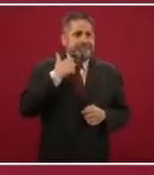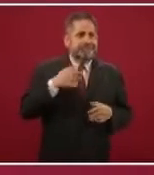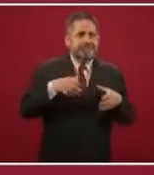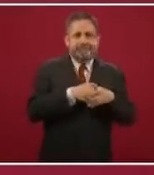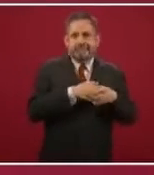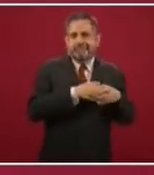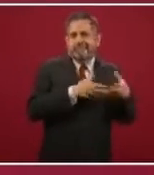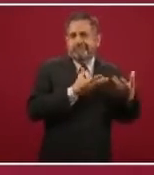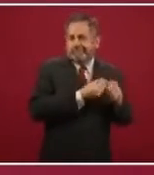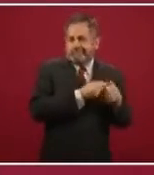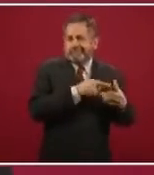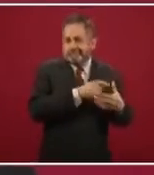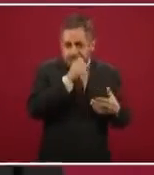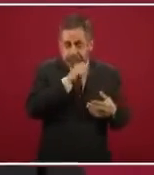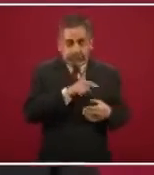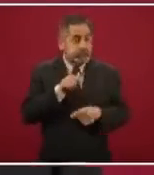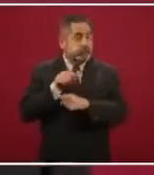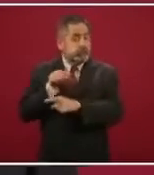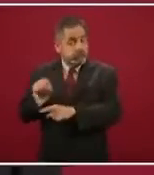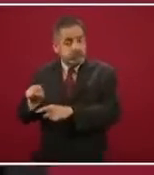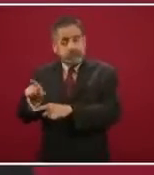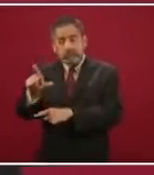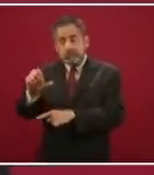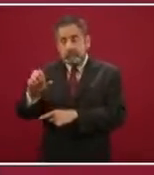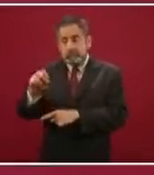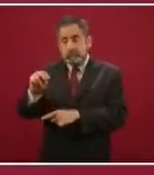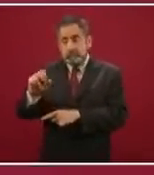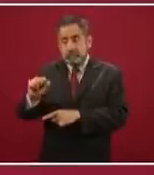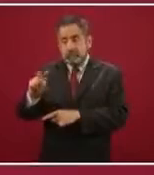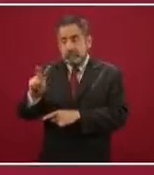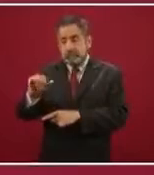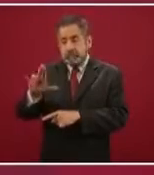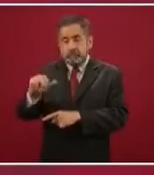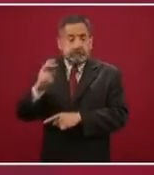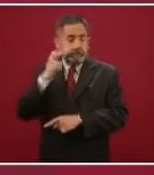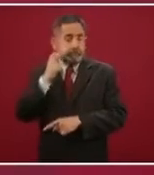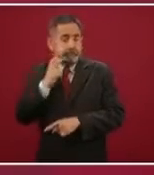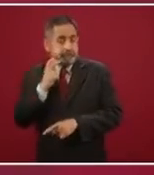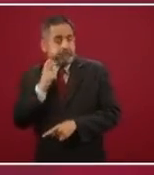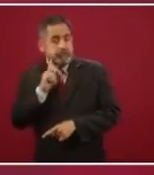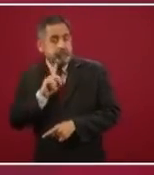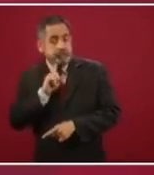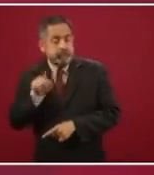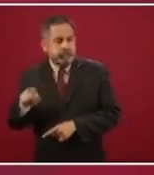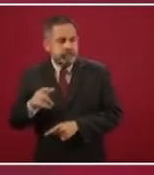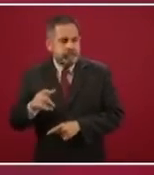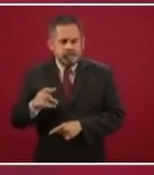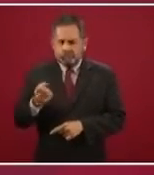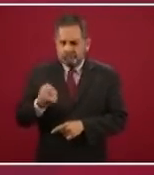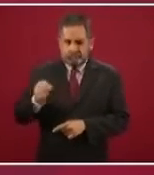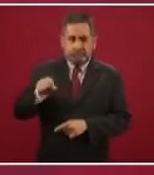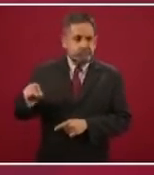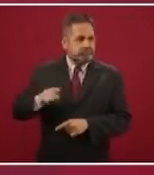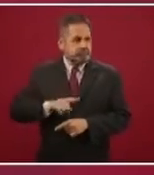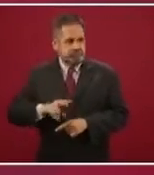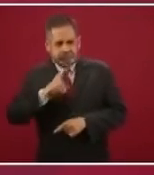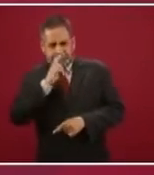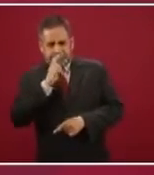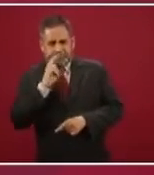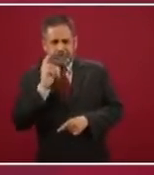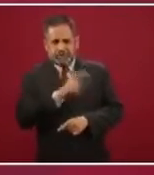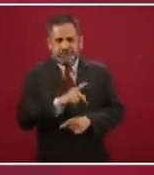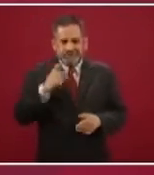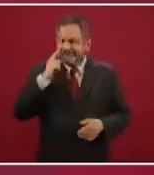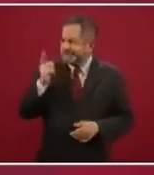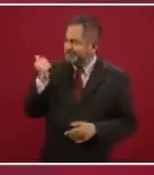Y Leona Vicario, que era extraordinaria, le responde. A ver si no